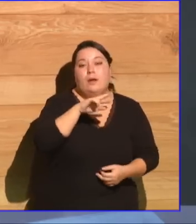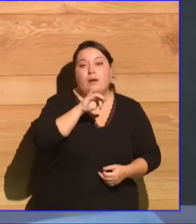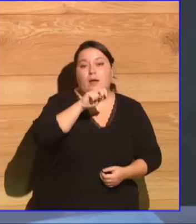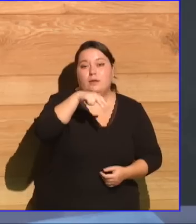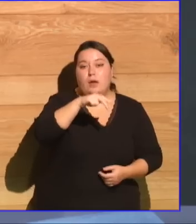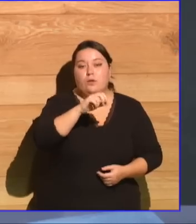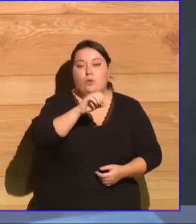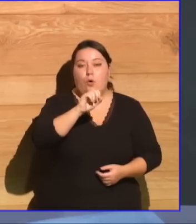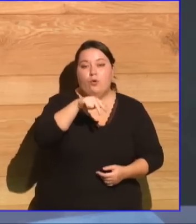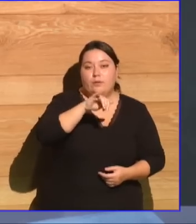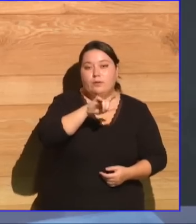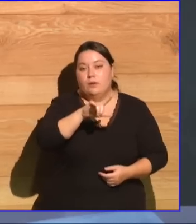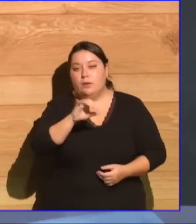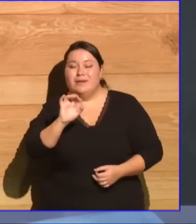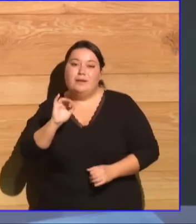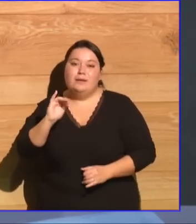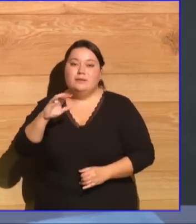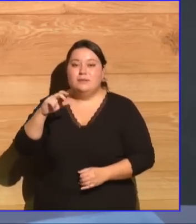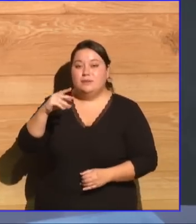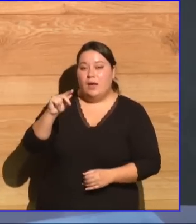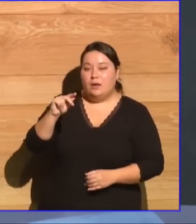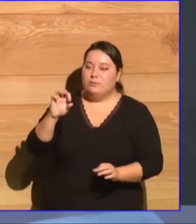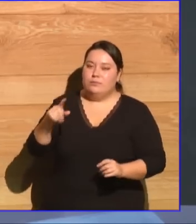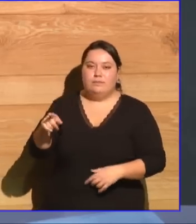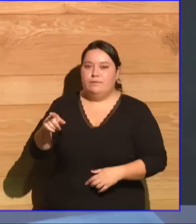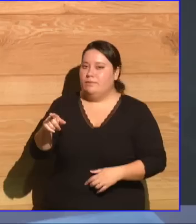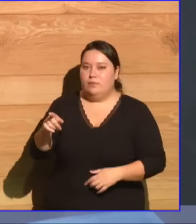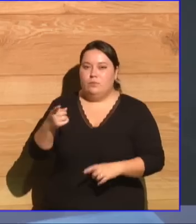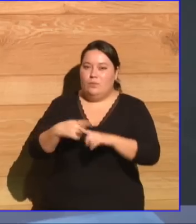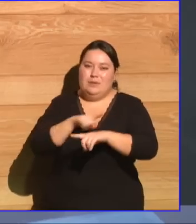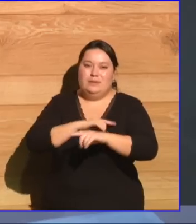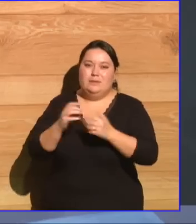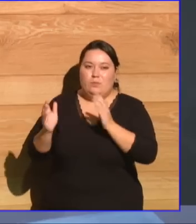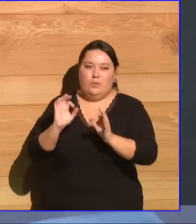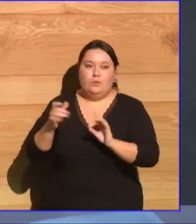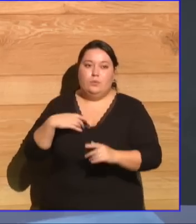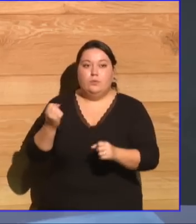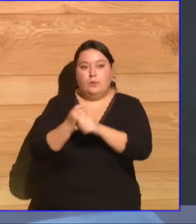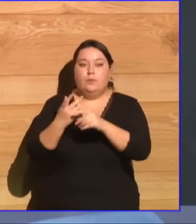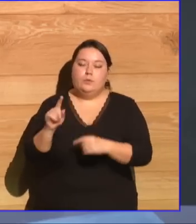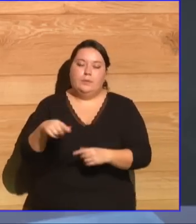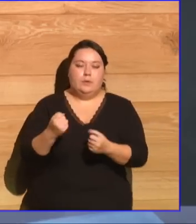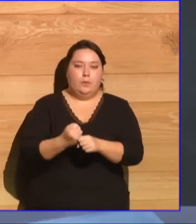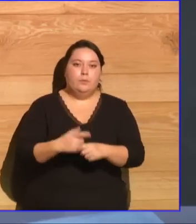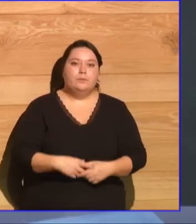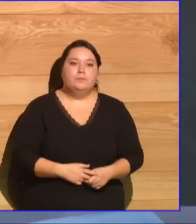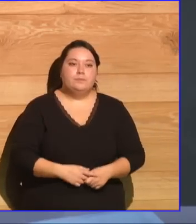dan a Jack Nicholson en el momento más exacerbado, aunque obviamente no es buen ejemplo porque trabajó con Jack Nicholson.